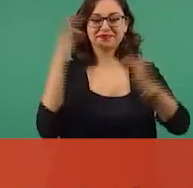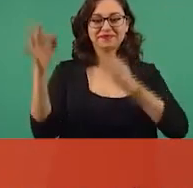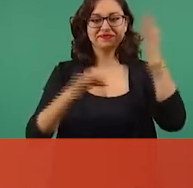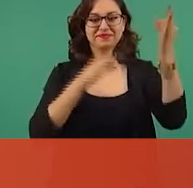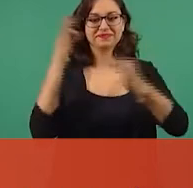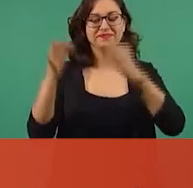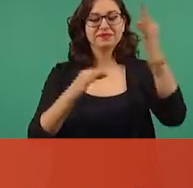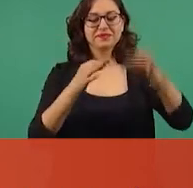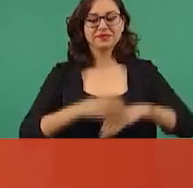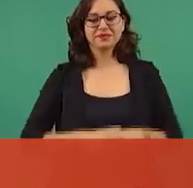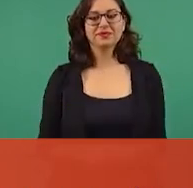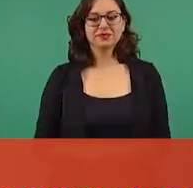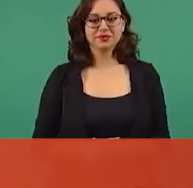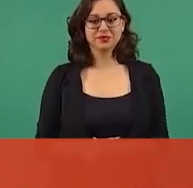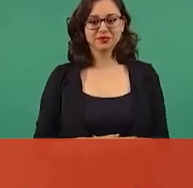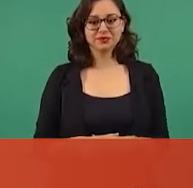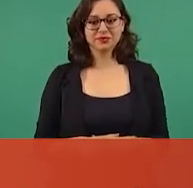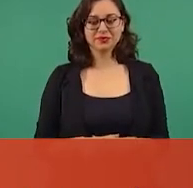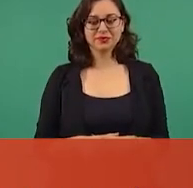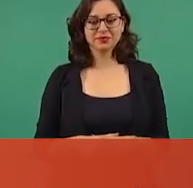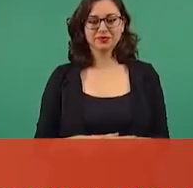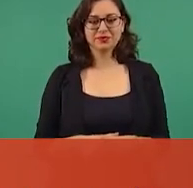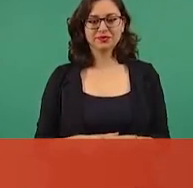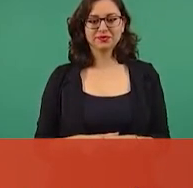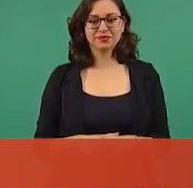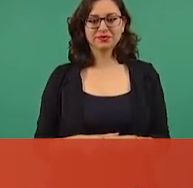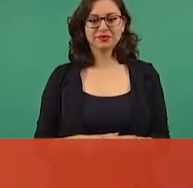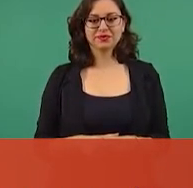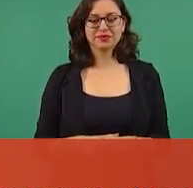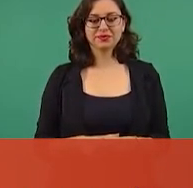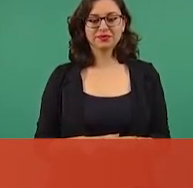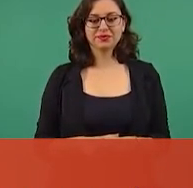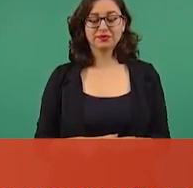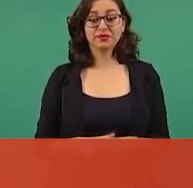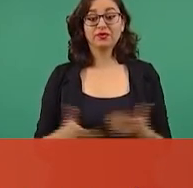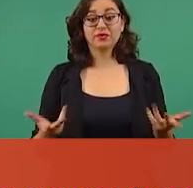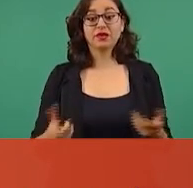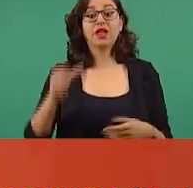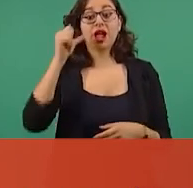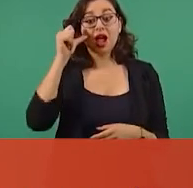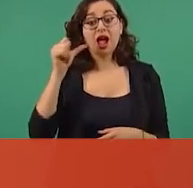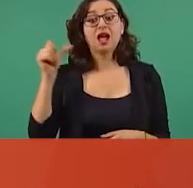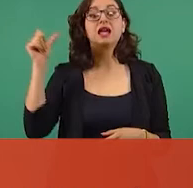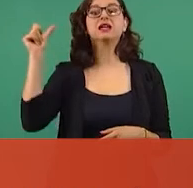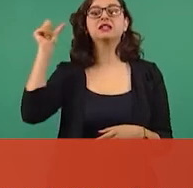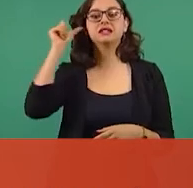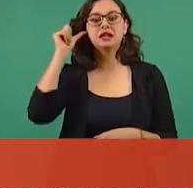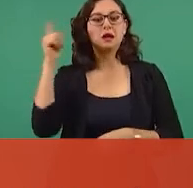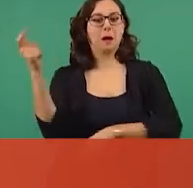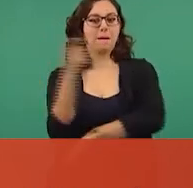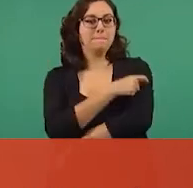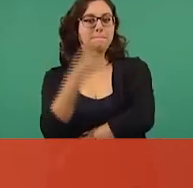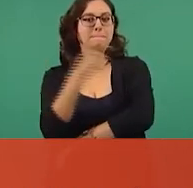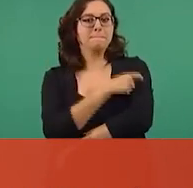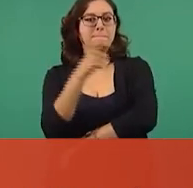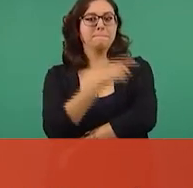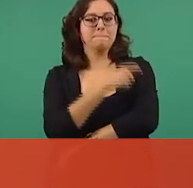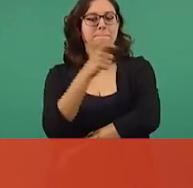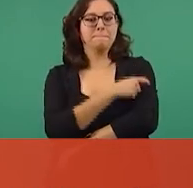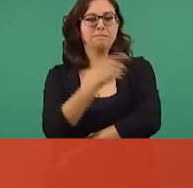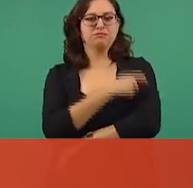Ayer se vacunaron más de